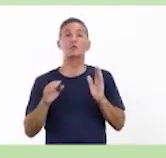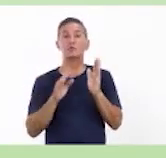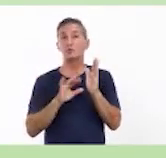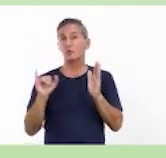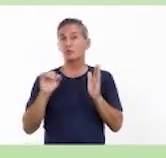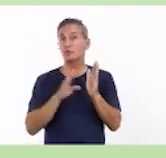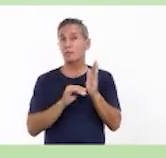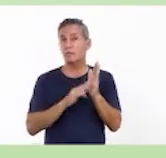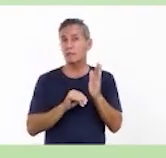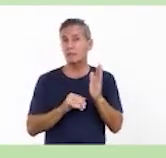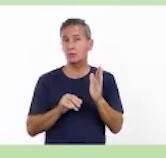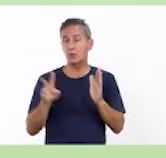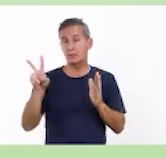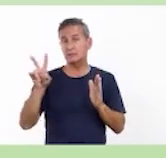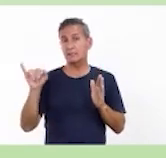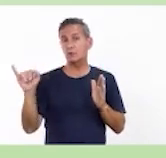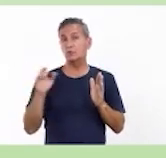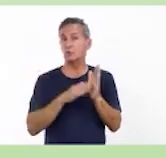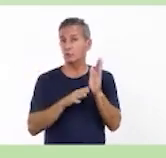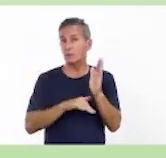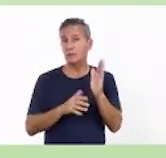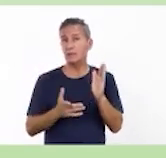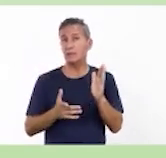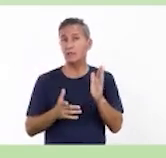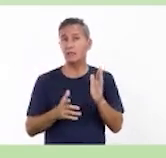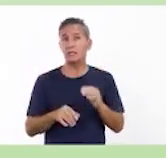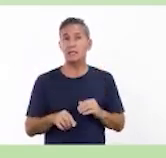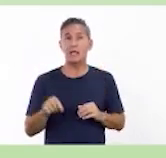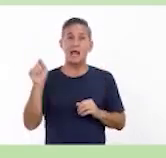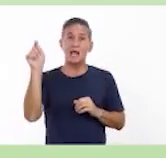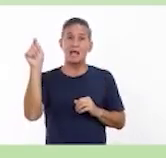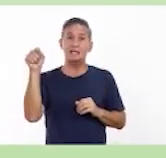sílabas. En el segundo semestre,